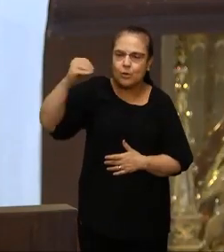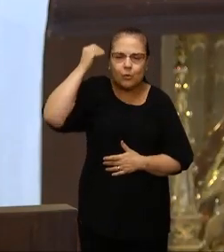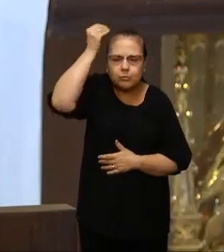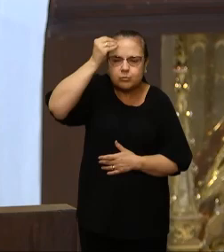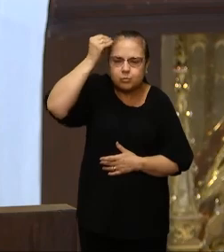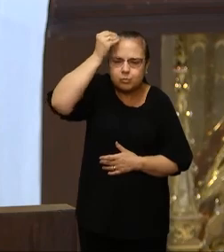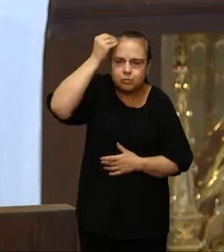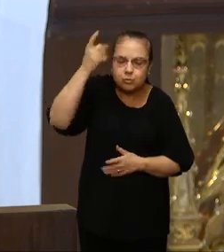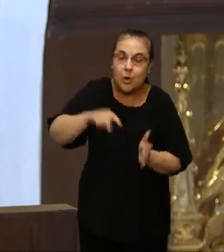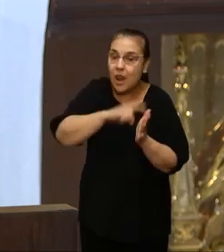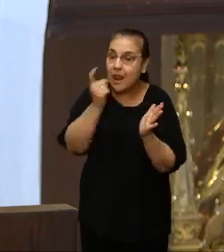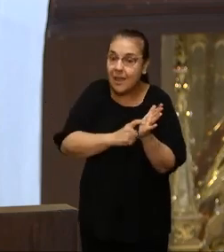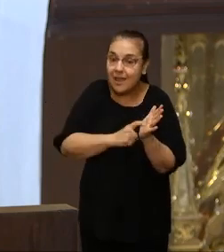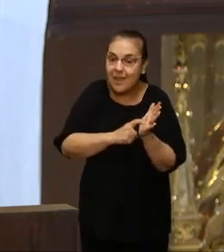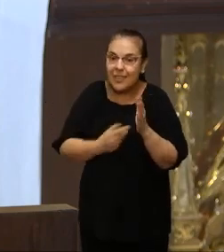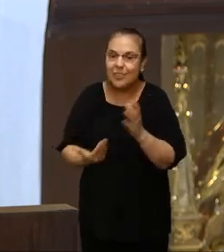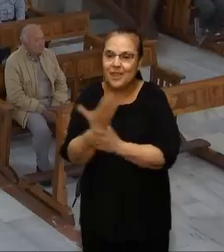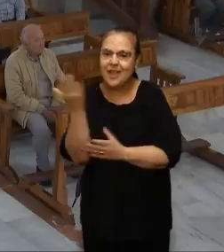y noche.